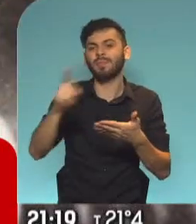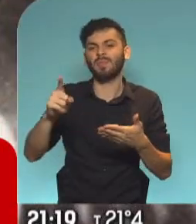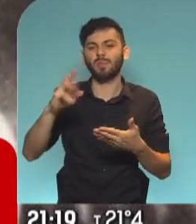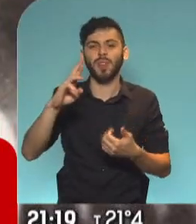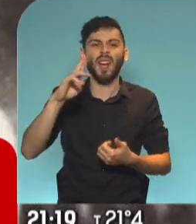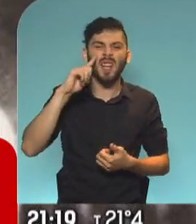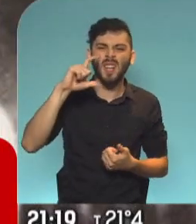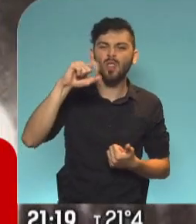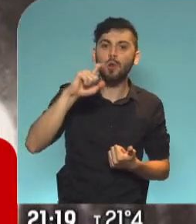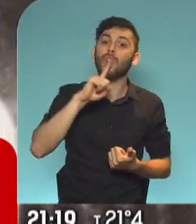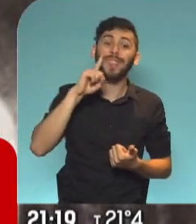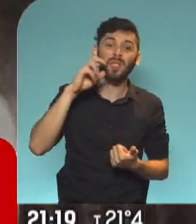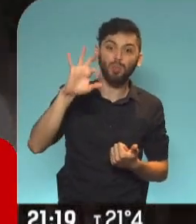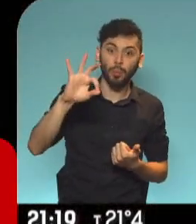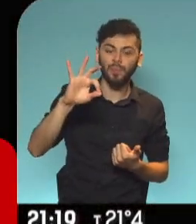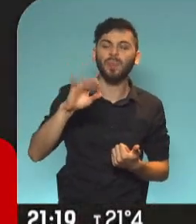Tía Vicenta.